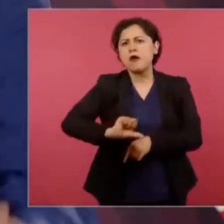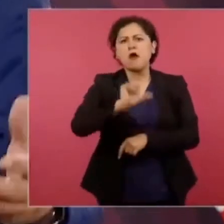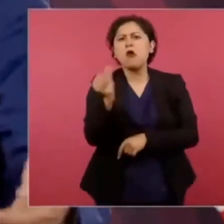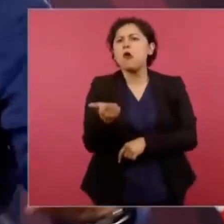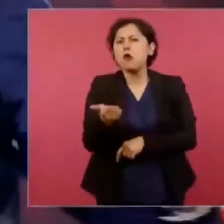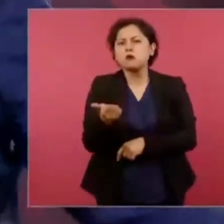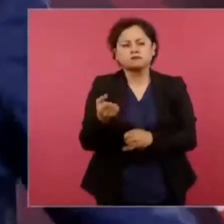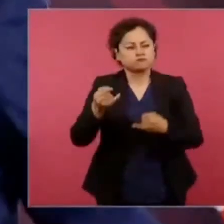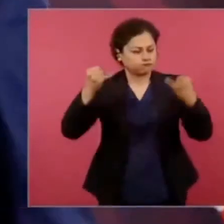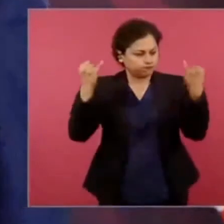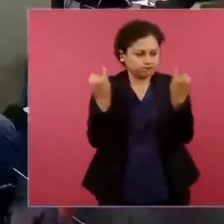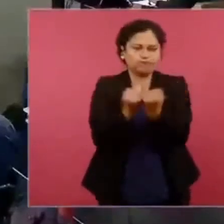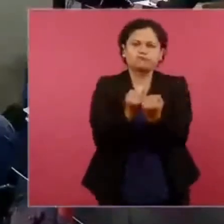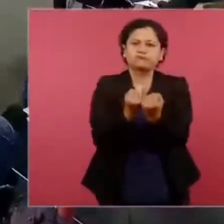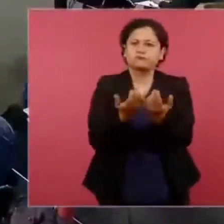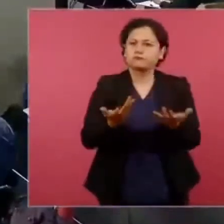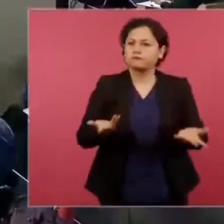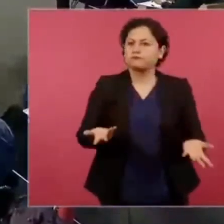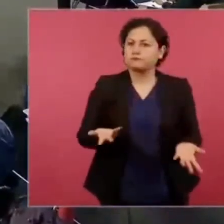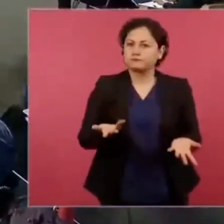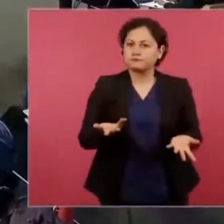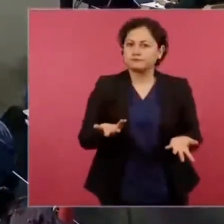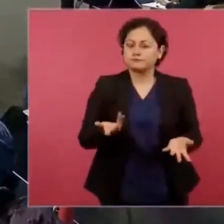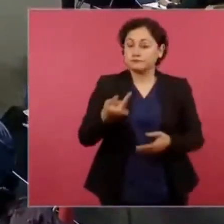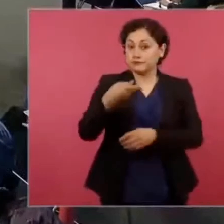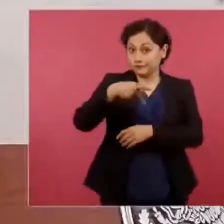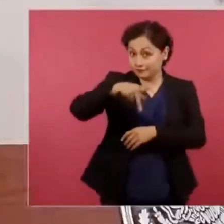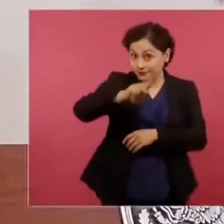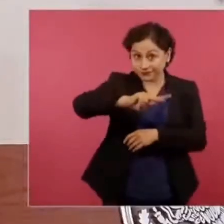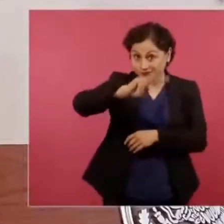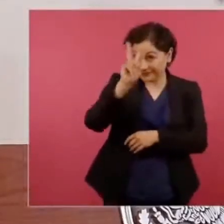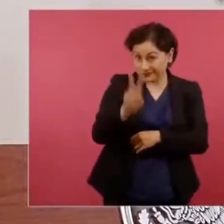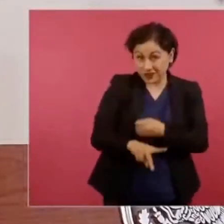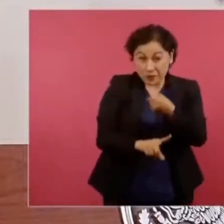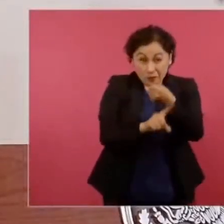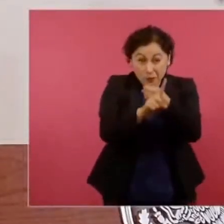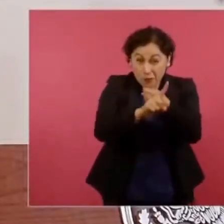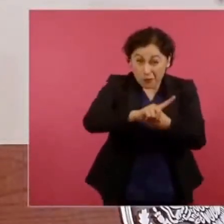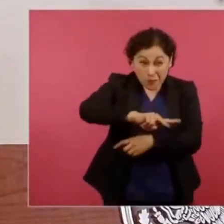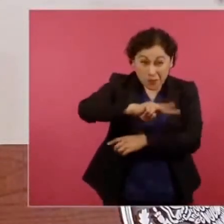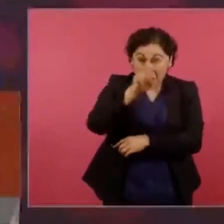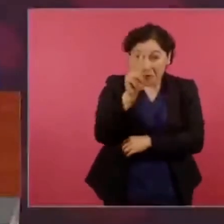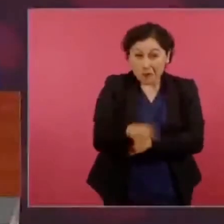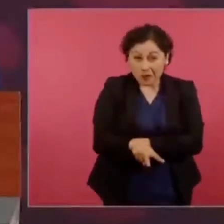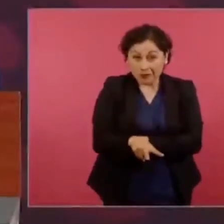El problema es por qué la adicción.